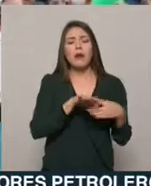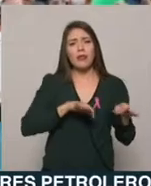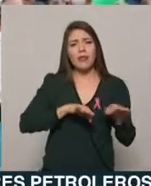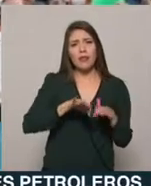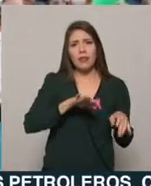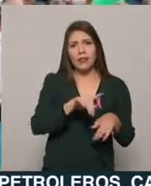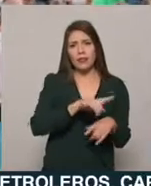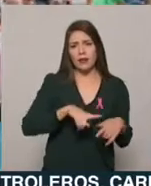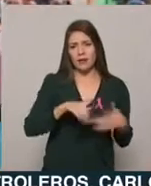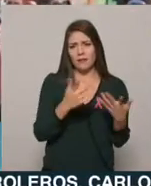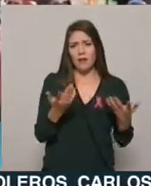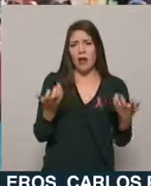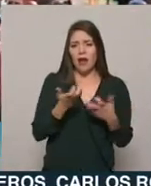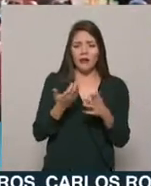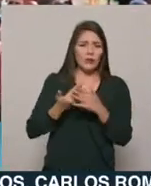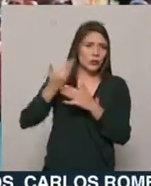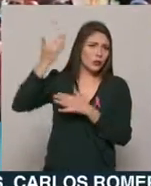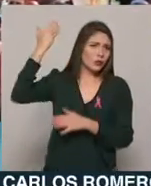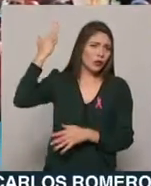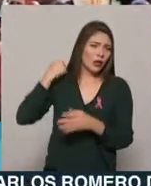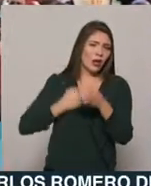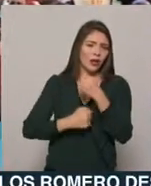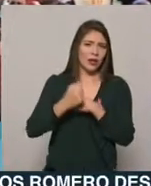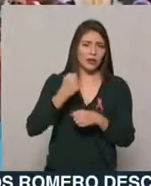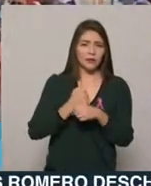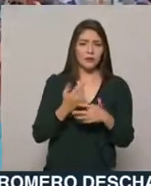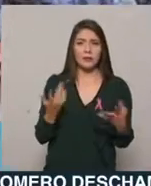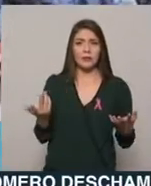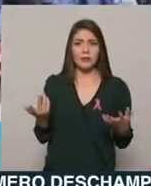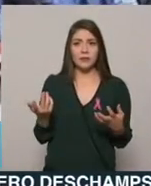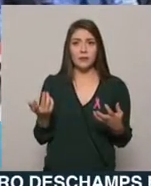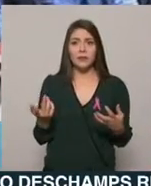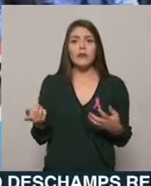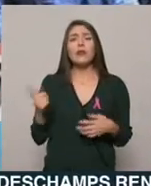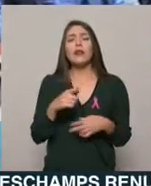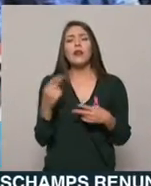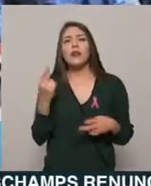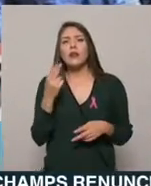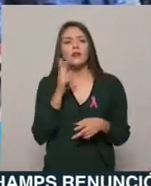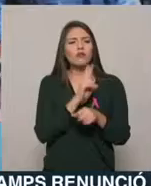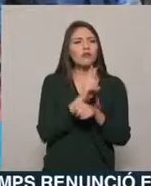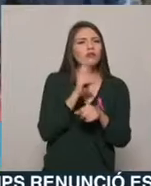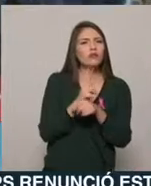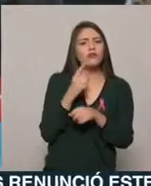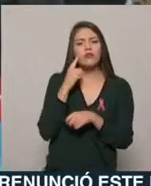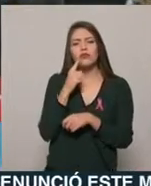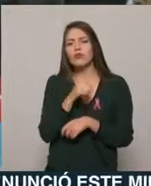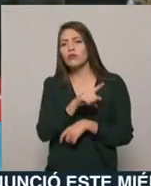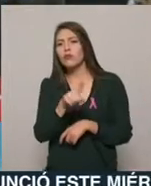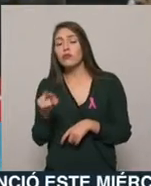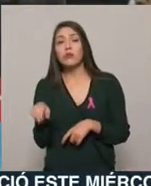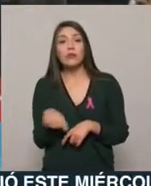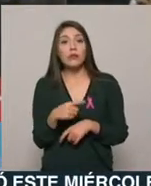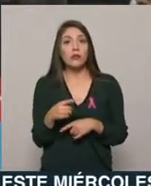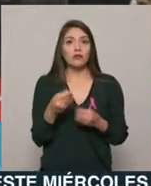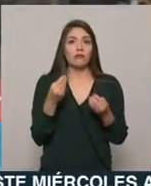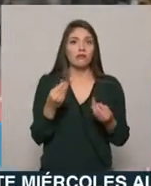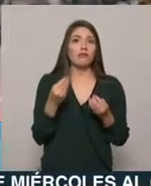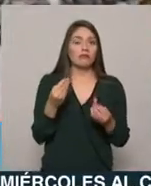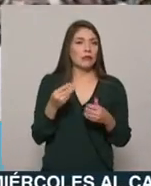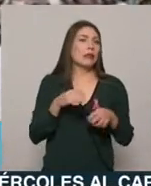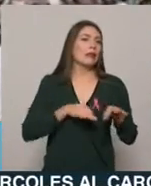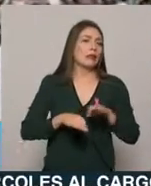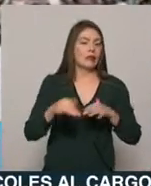años 30. Entonces, digamos, desarmar todo ese aparato tan grande va a costar mucho trabajo,